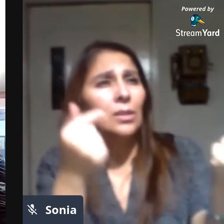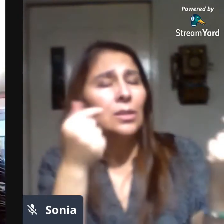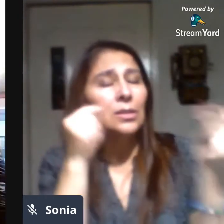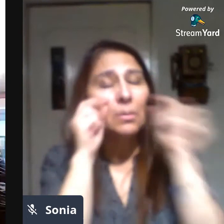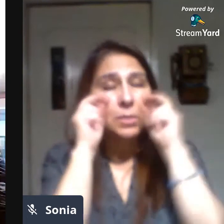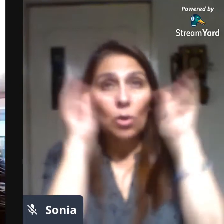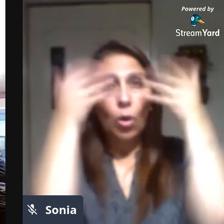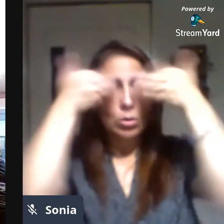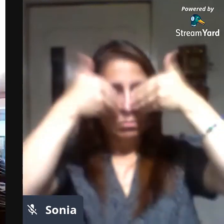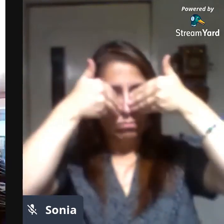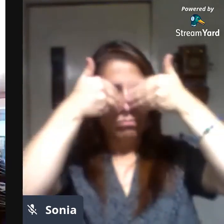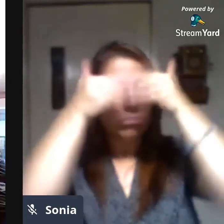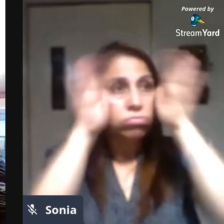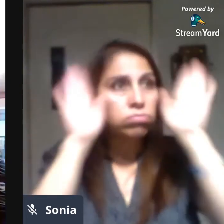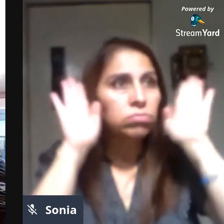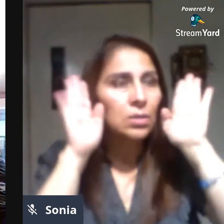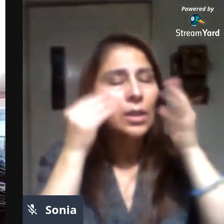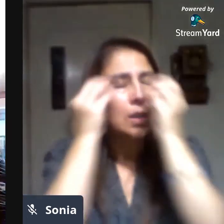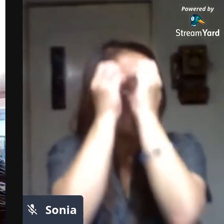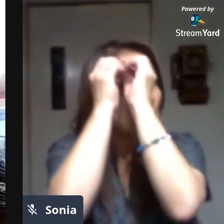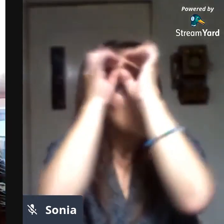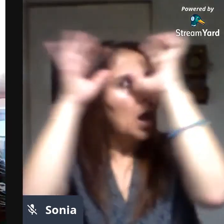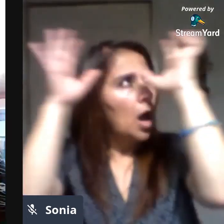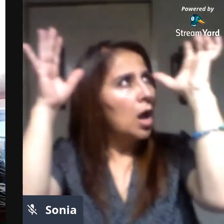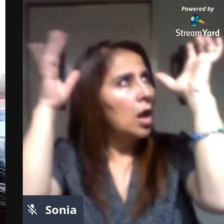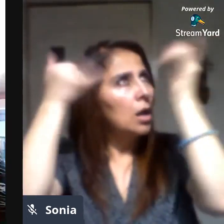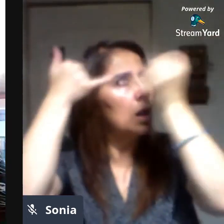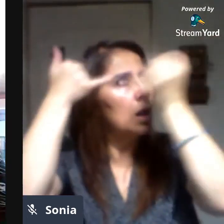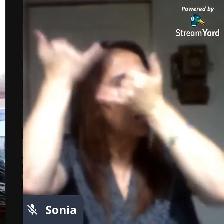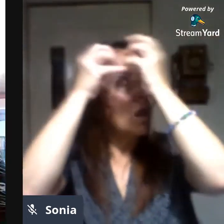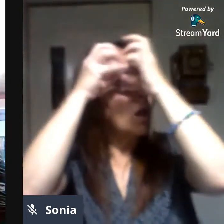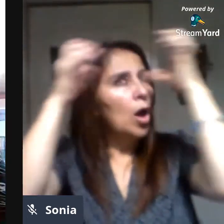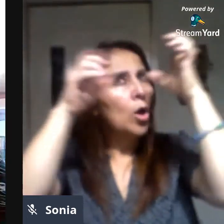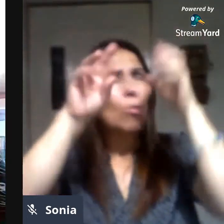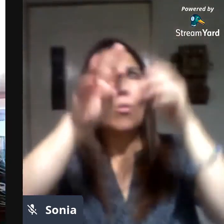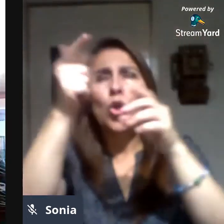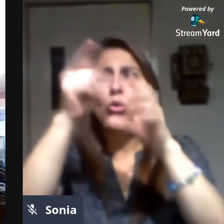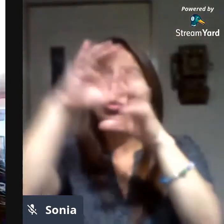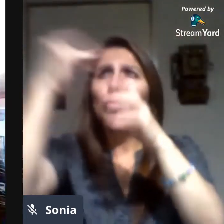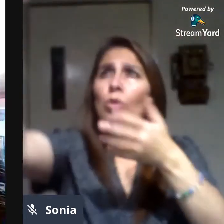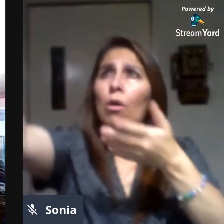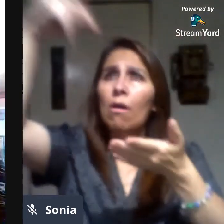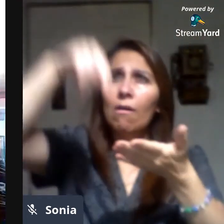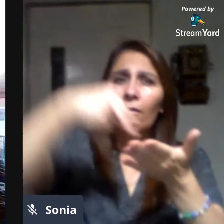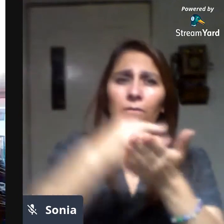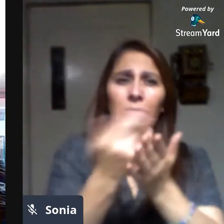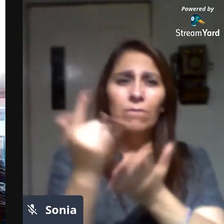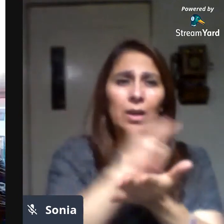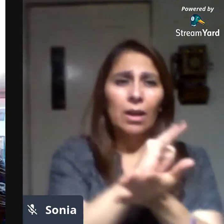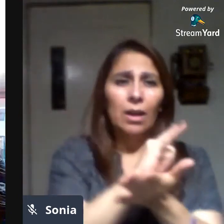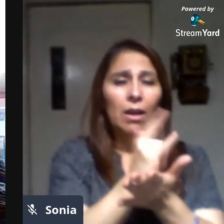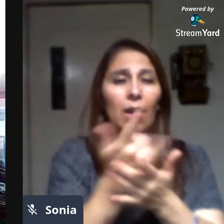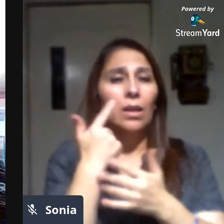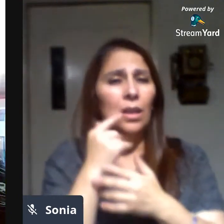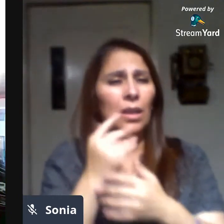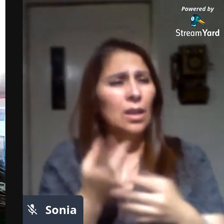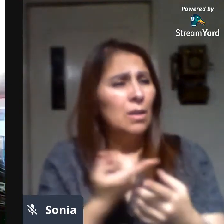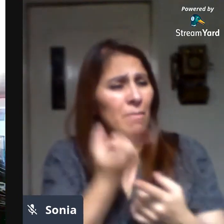imaginarlo como un viajero de otro mundo ser inmune a la falta de su desnudez